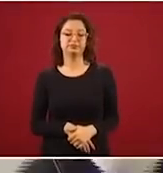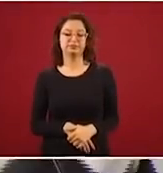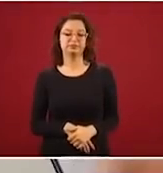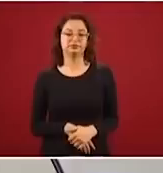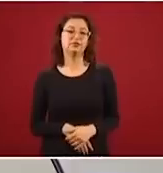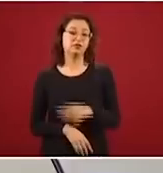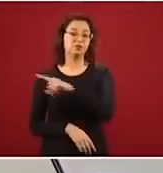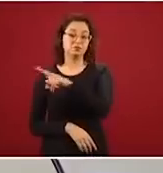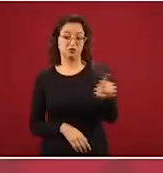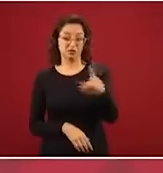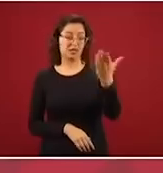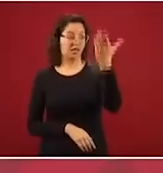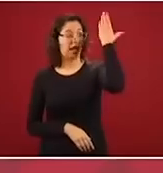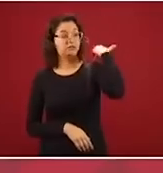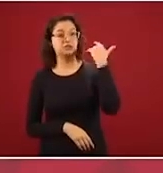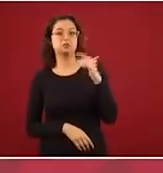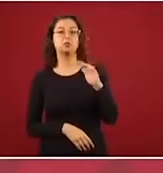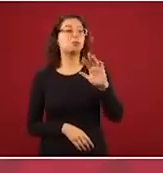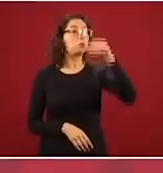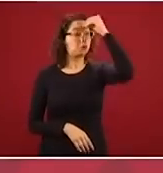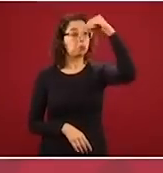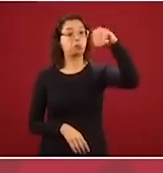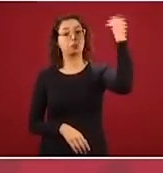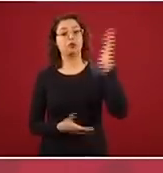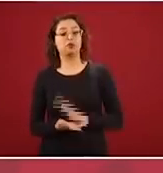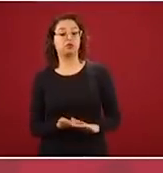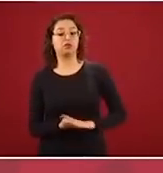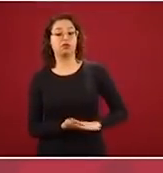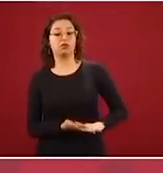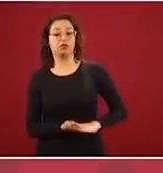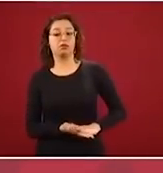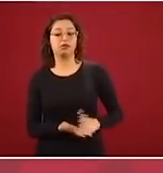olvida, ¿no?, el pasado, o se trata de olvidar el pasado.